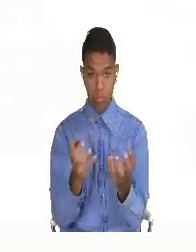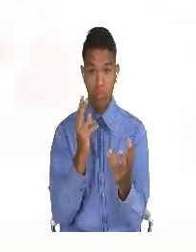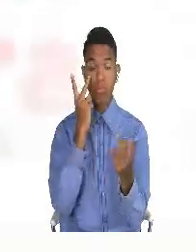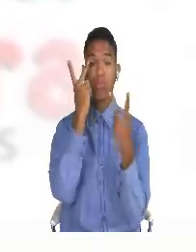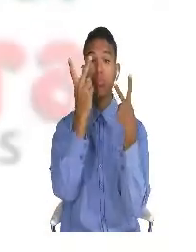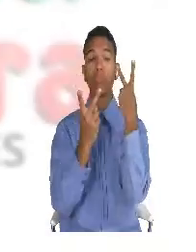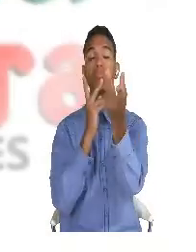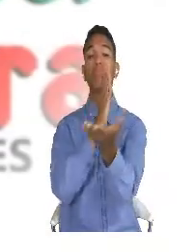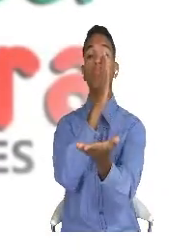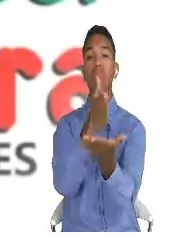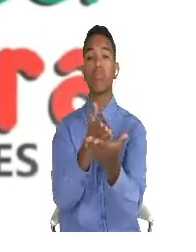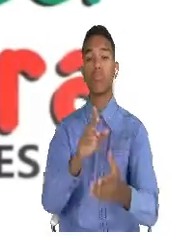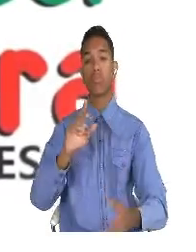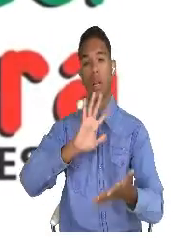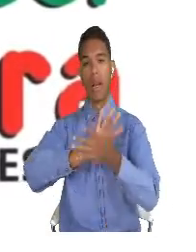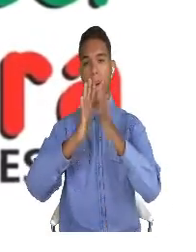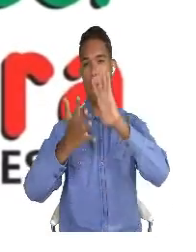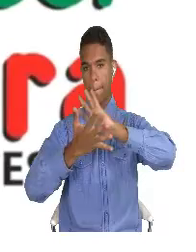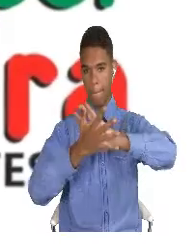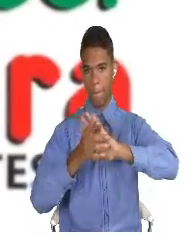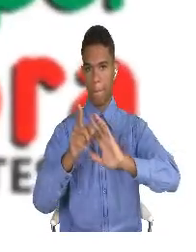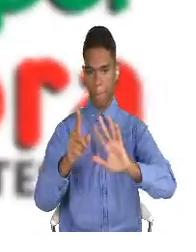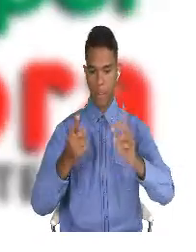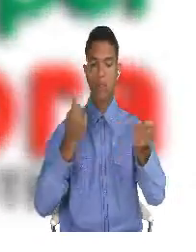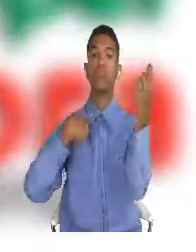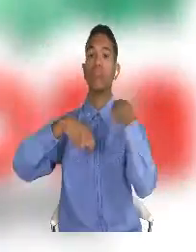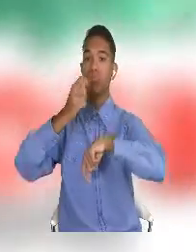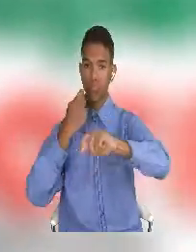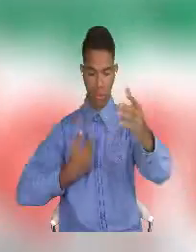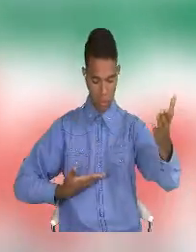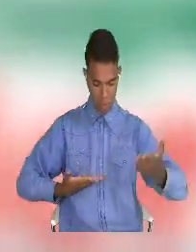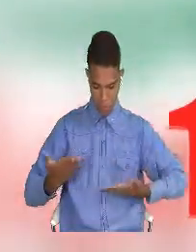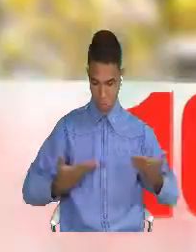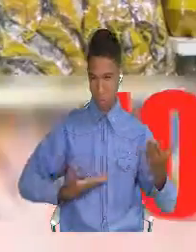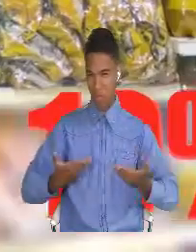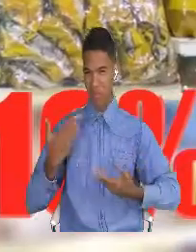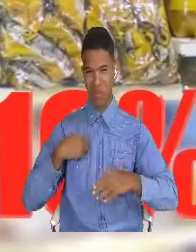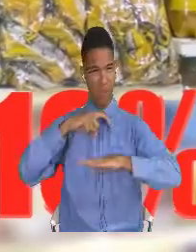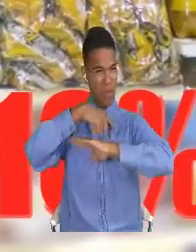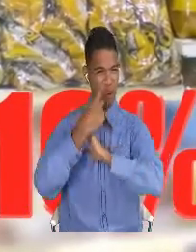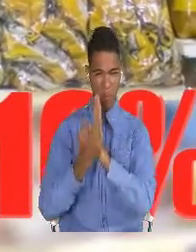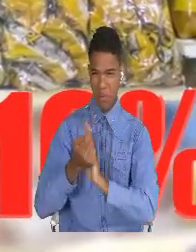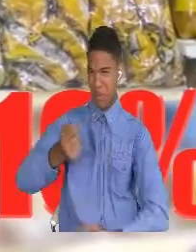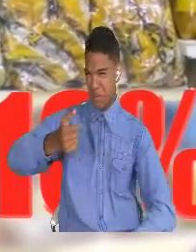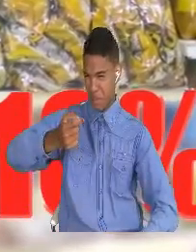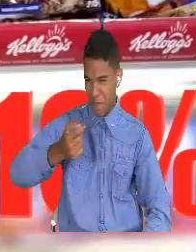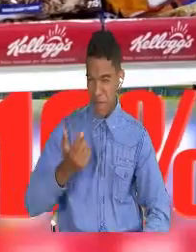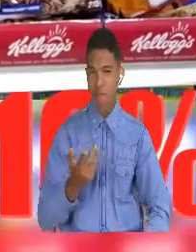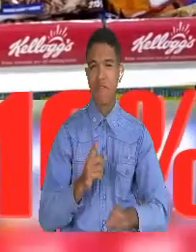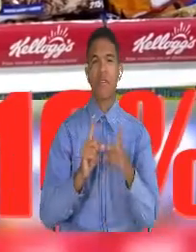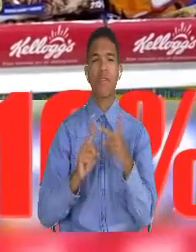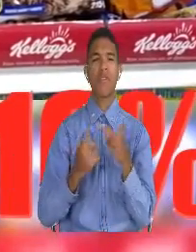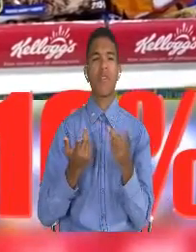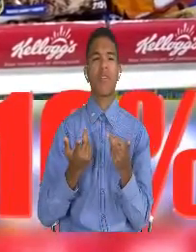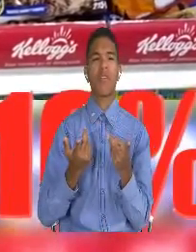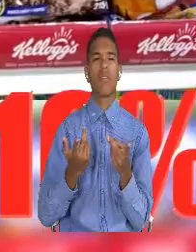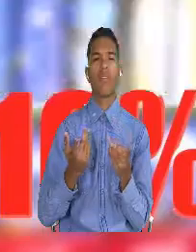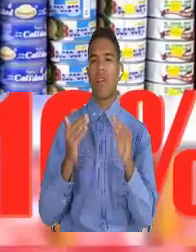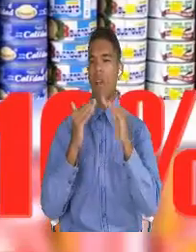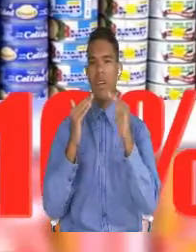su distribuidora La Paz, donde van a encontrar todo lo que es víveres y abarrotes, todo lo que es cuestión en la